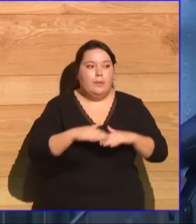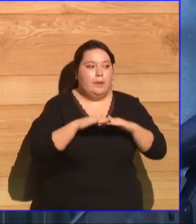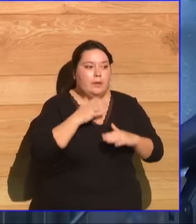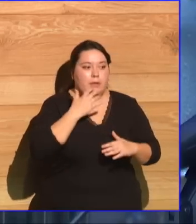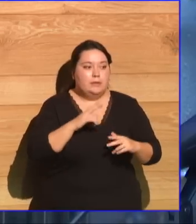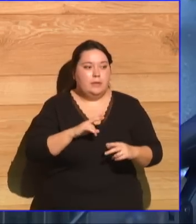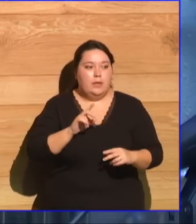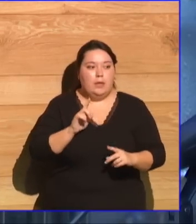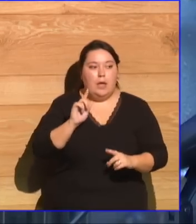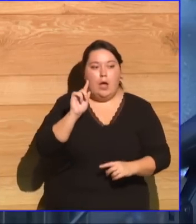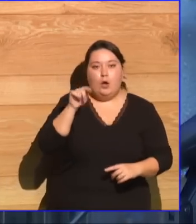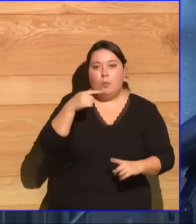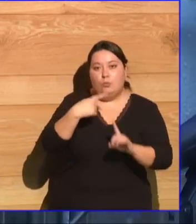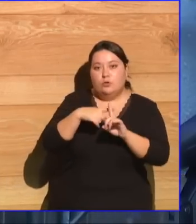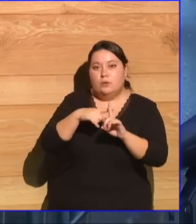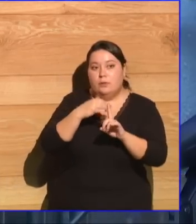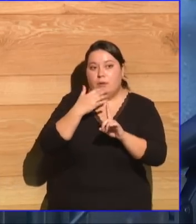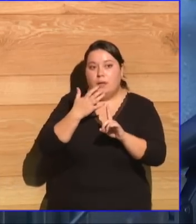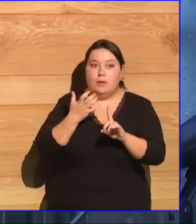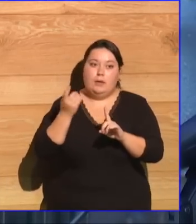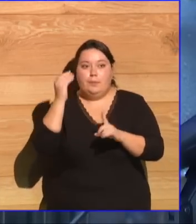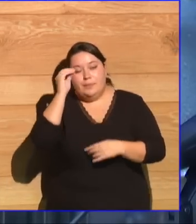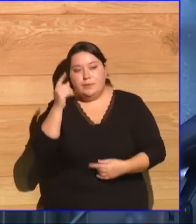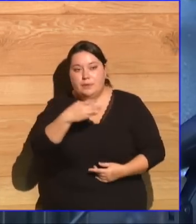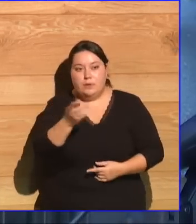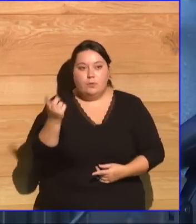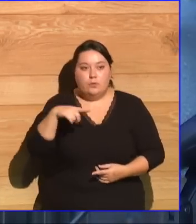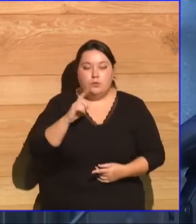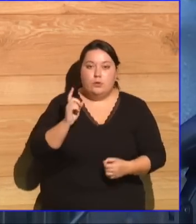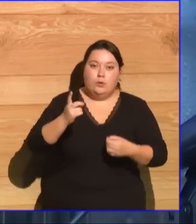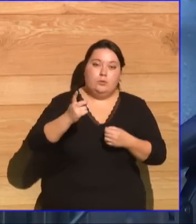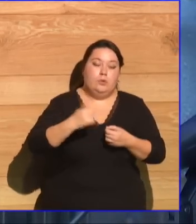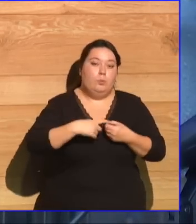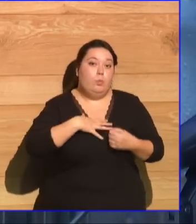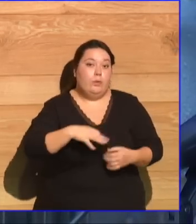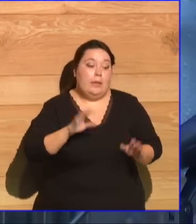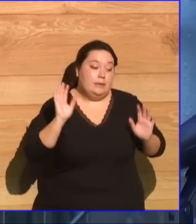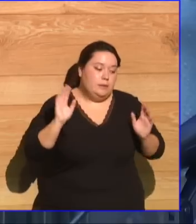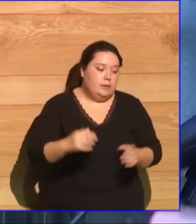esa coma positiva que he hecho os ha dado pie a creer que teníais que intervenir. Y